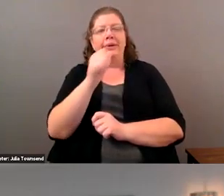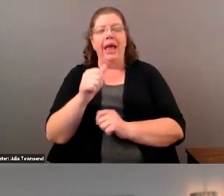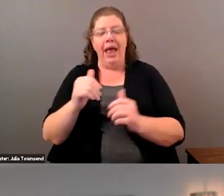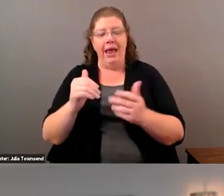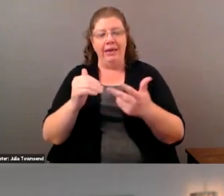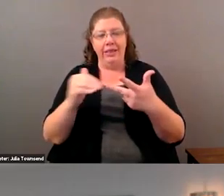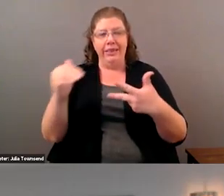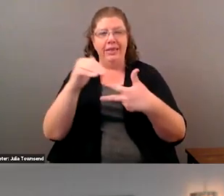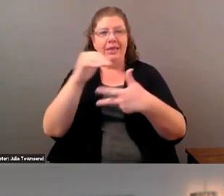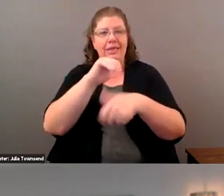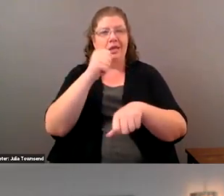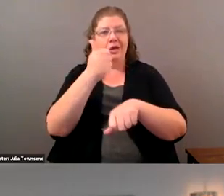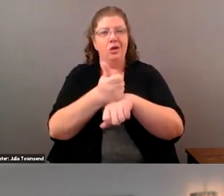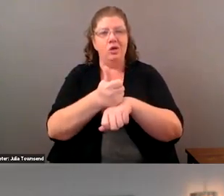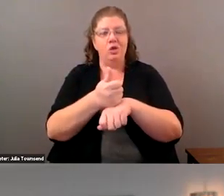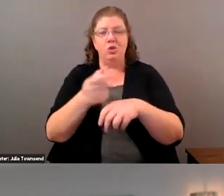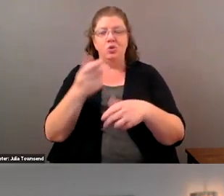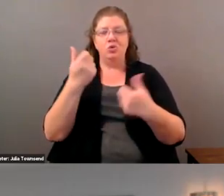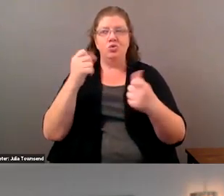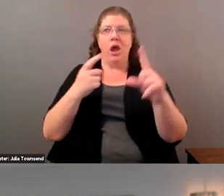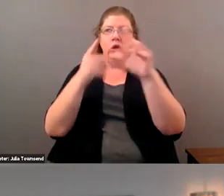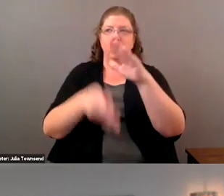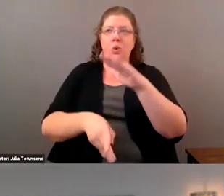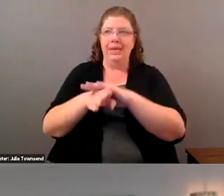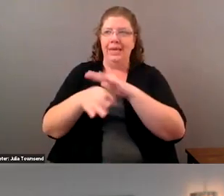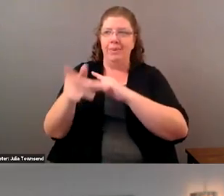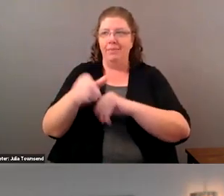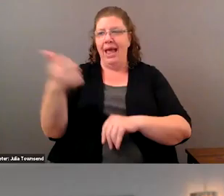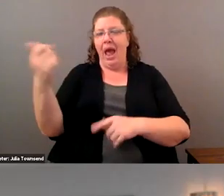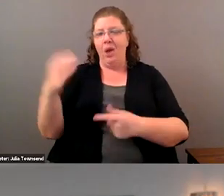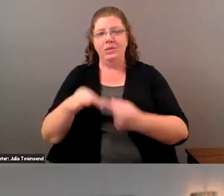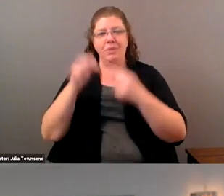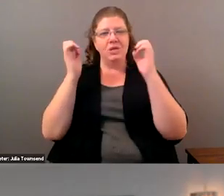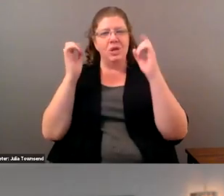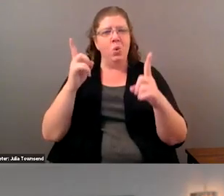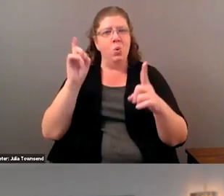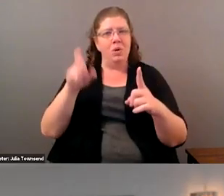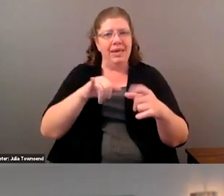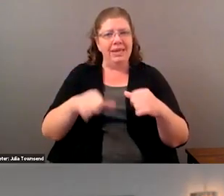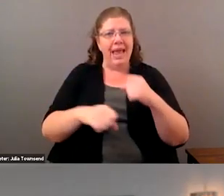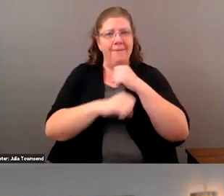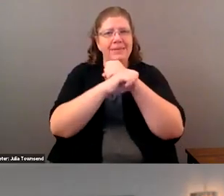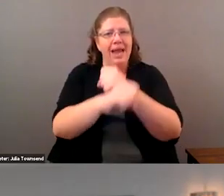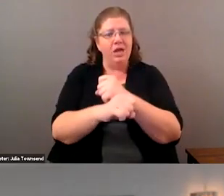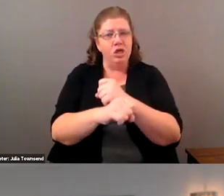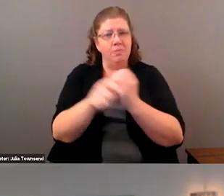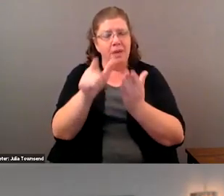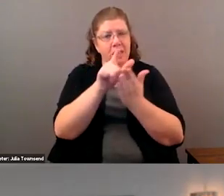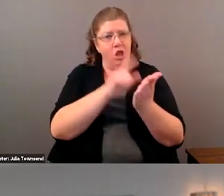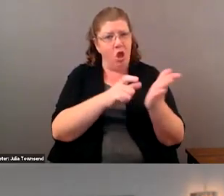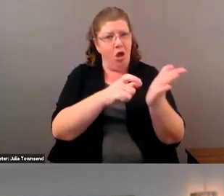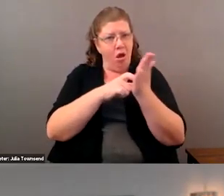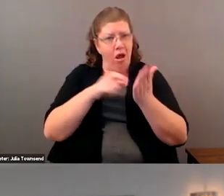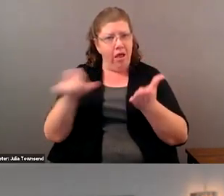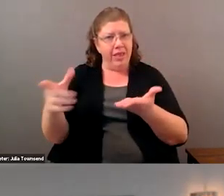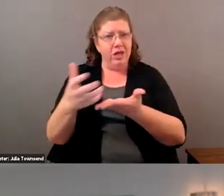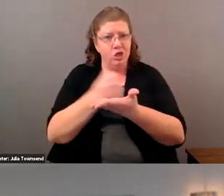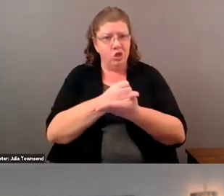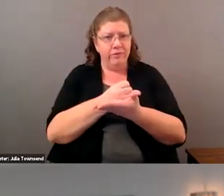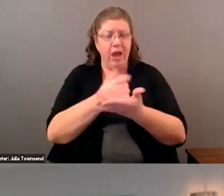atender esto y asegurarnos que no estamos incluyendo nuestros niveles para sacar a la gente educación especial que necesita